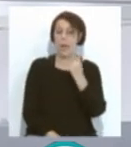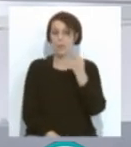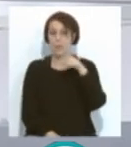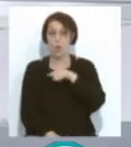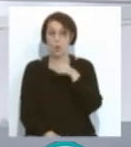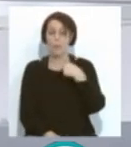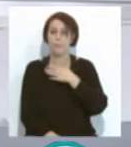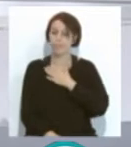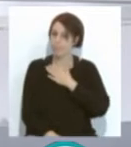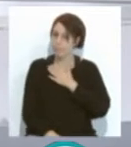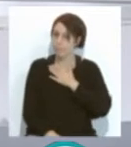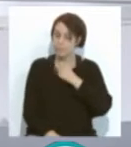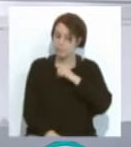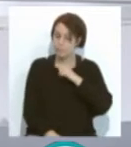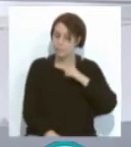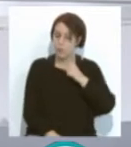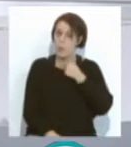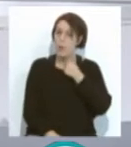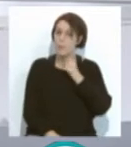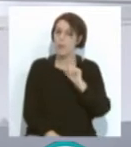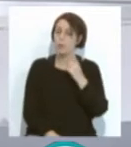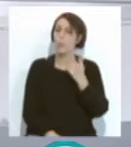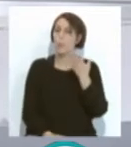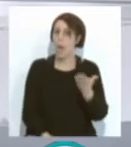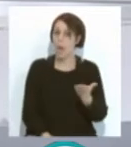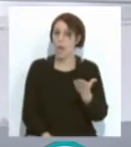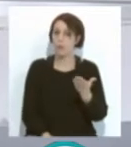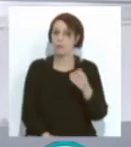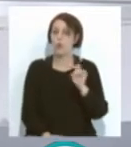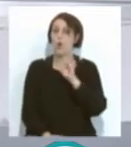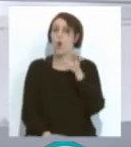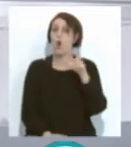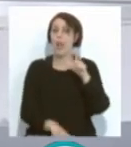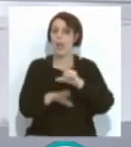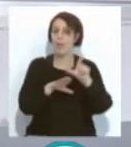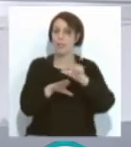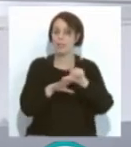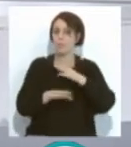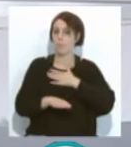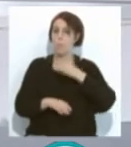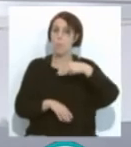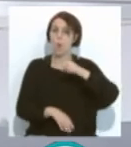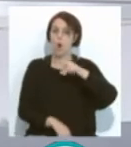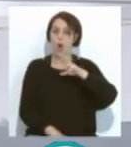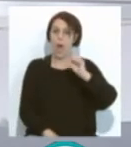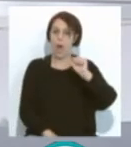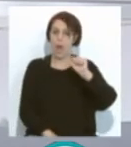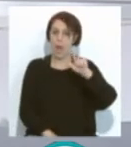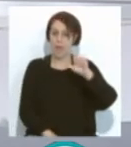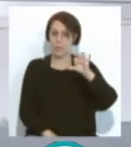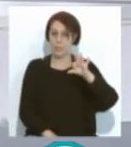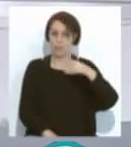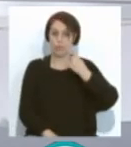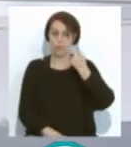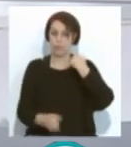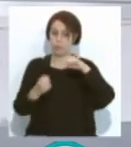a mí, indiscutiblemente, el que más me ha gustado es el de el gol del Levante de Morales, porque en un solo gesto técnico